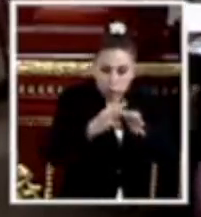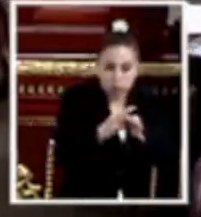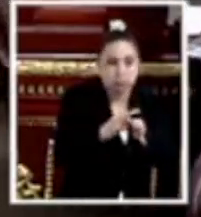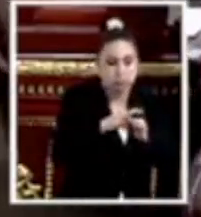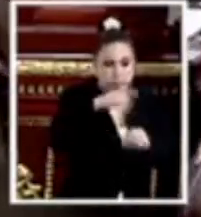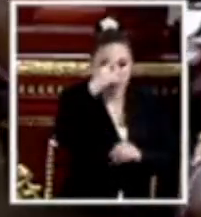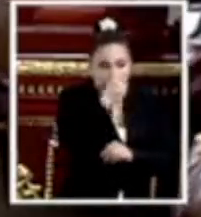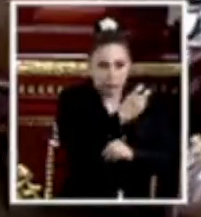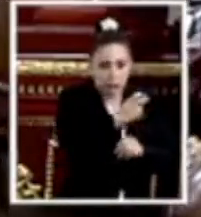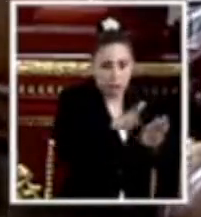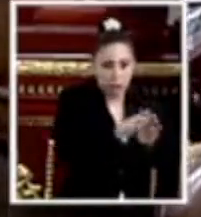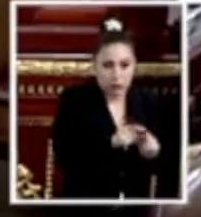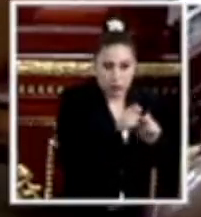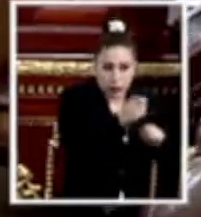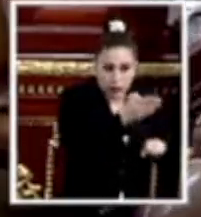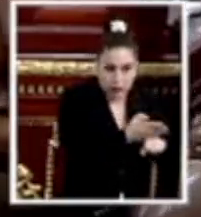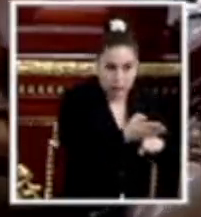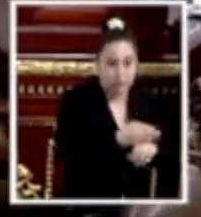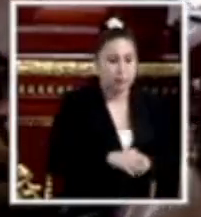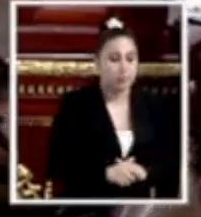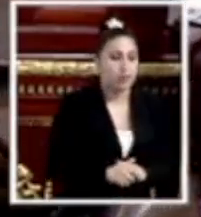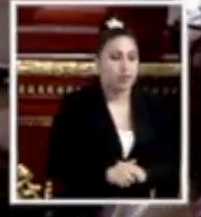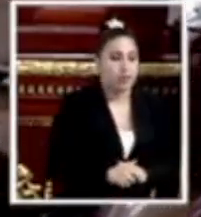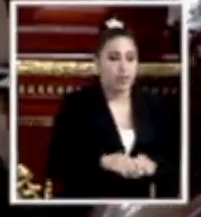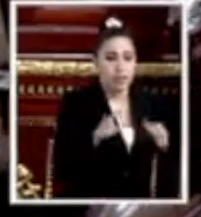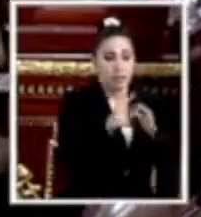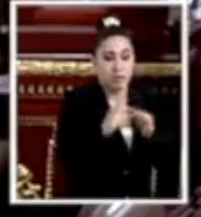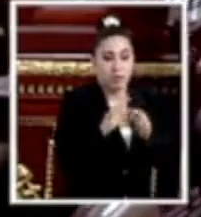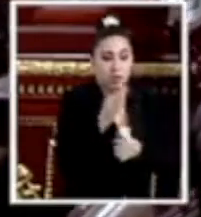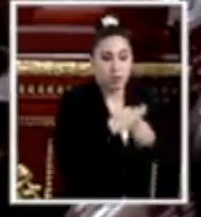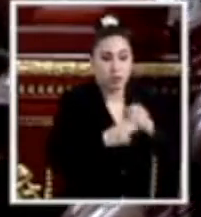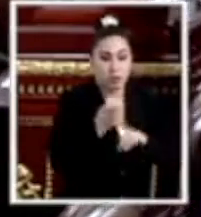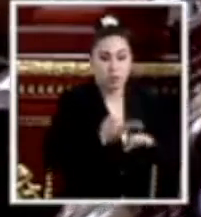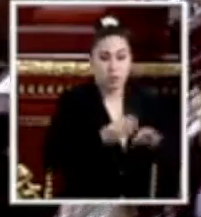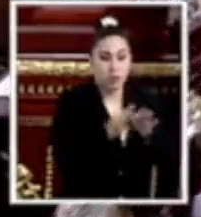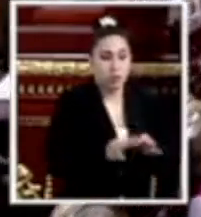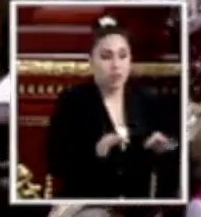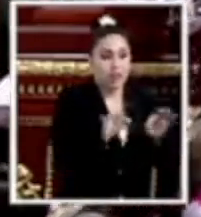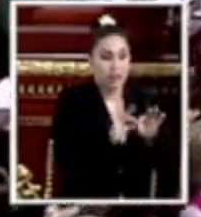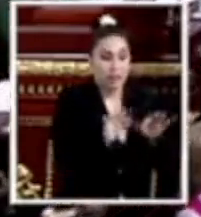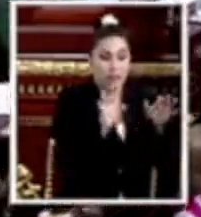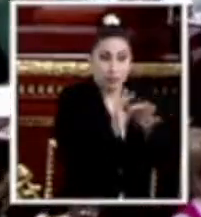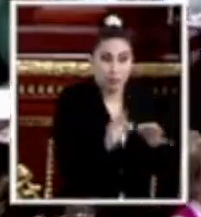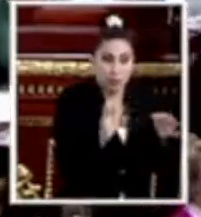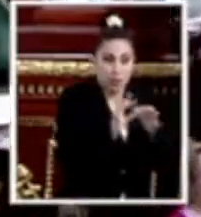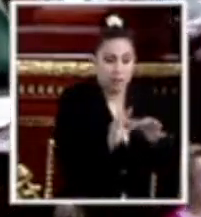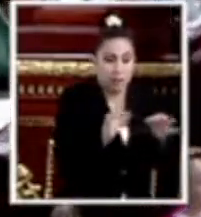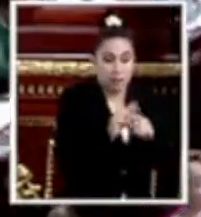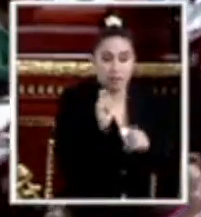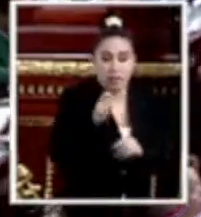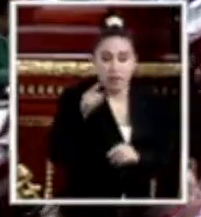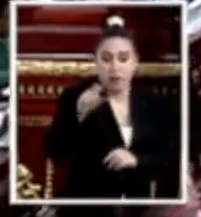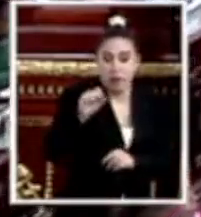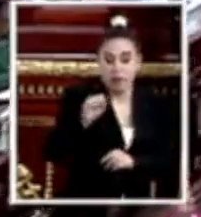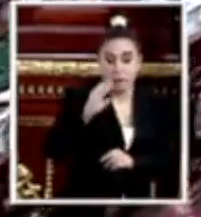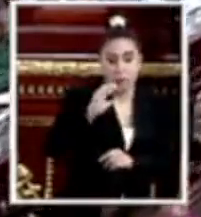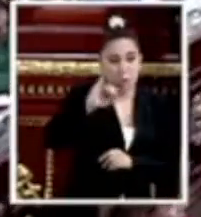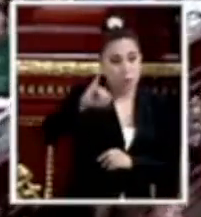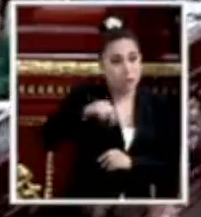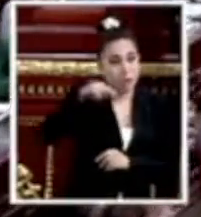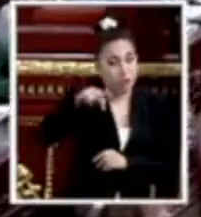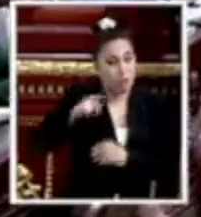taxatividad. En ese orden de ideas, es importante destacar que la Suprema Corte de Justicia de la